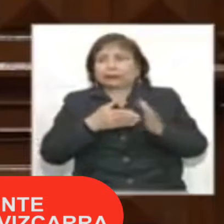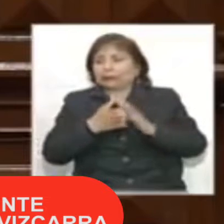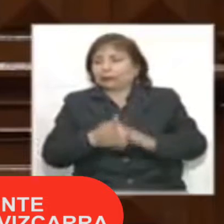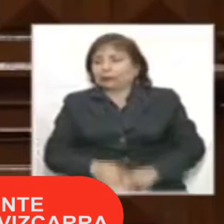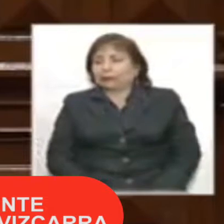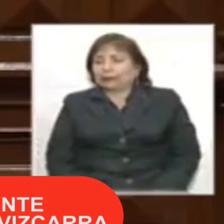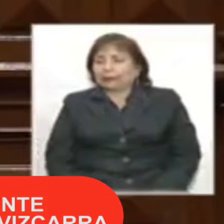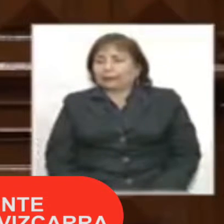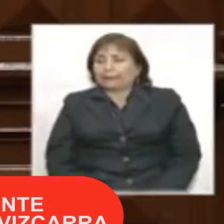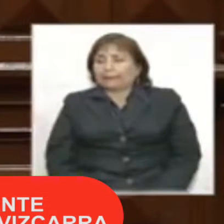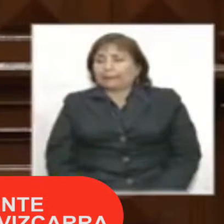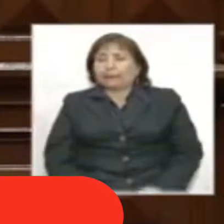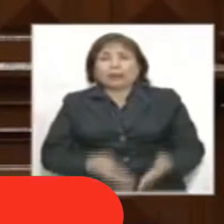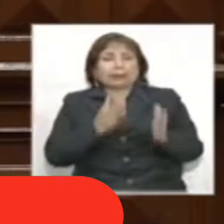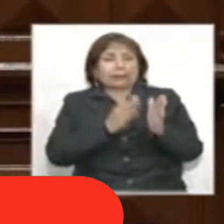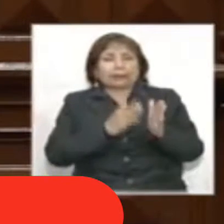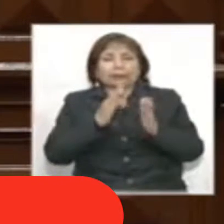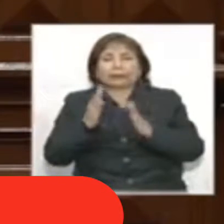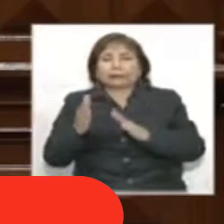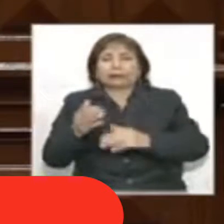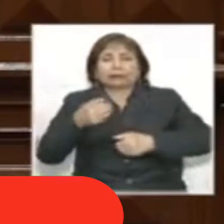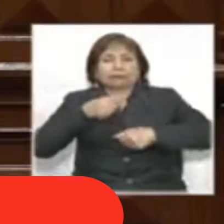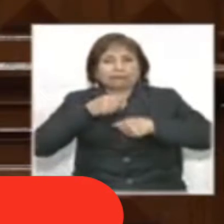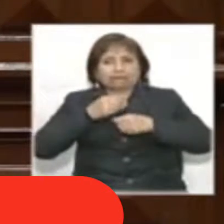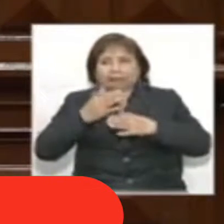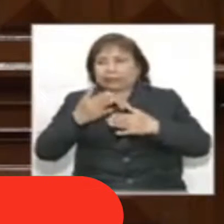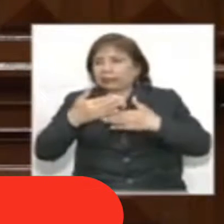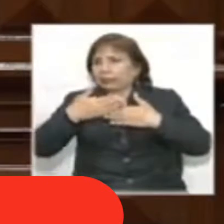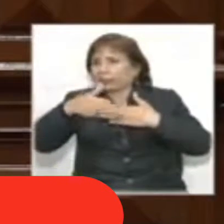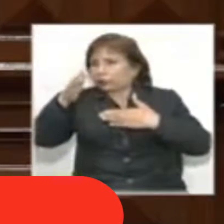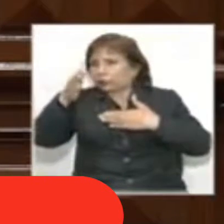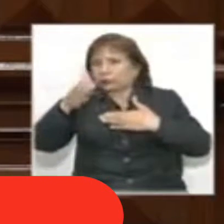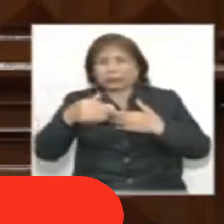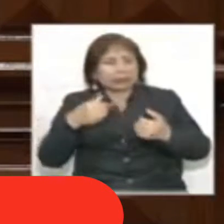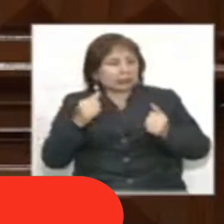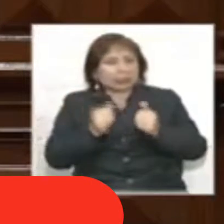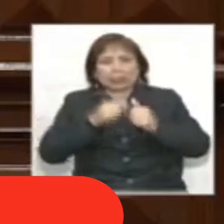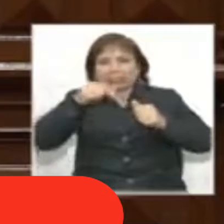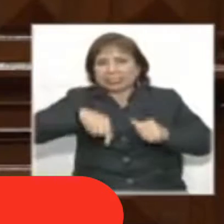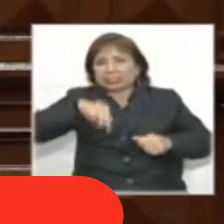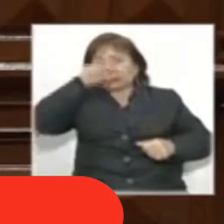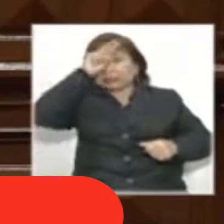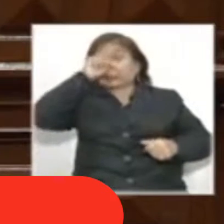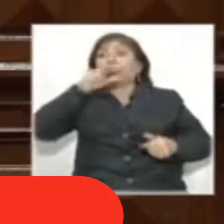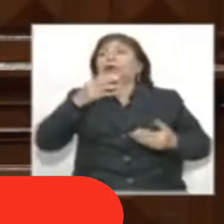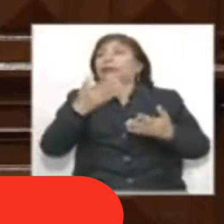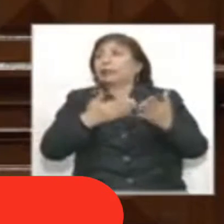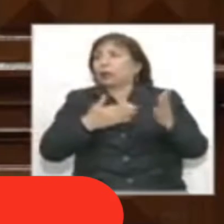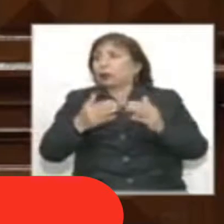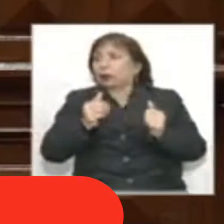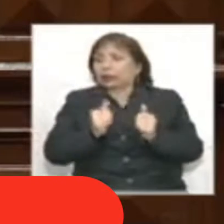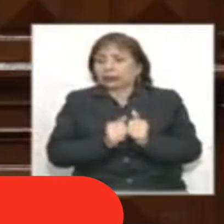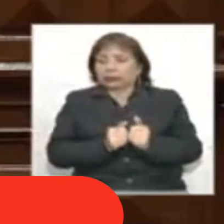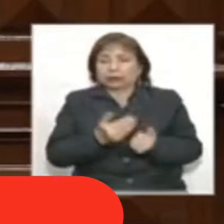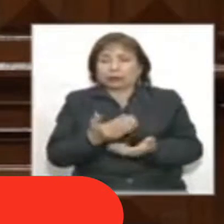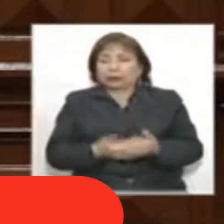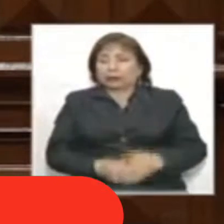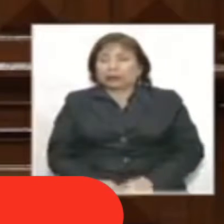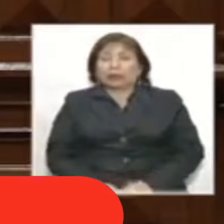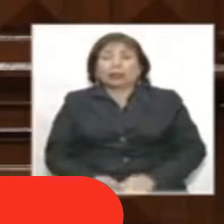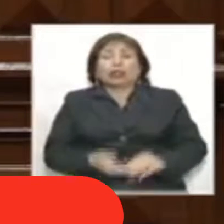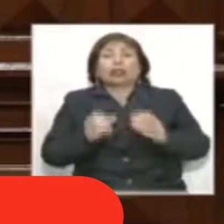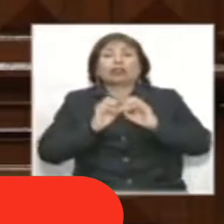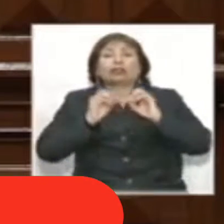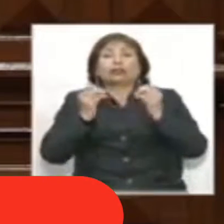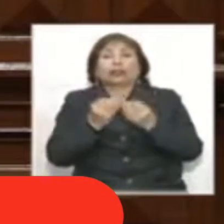democrática y respetar el proceso electoral en marcha, que tiene que realizarse en el país de acuerdo al calendario establecido por